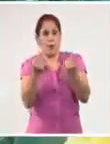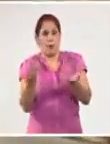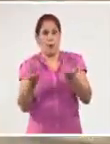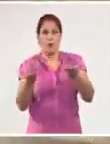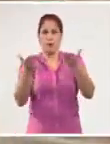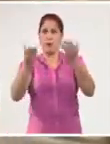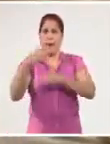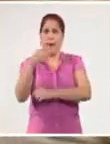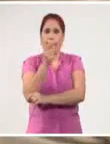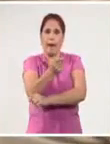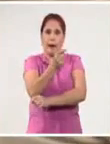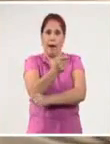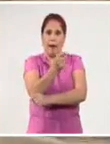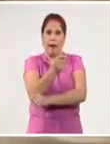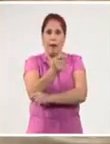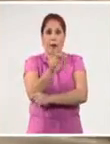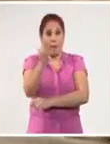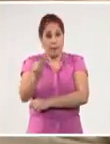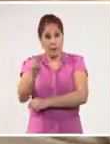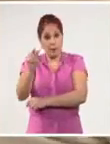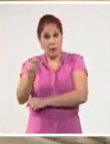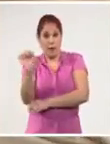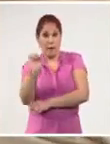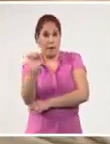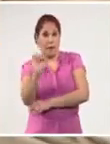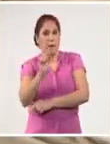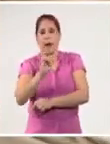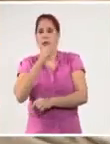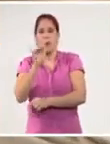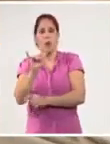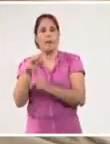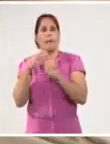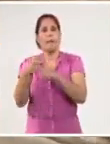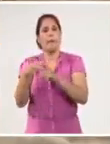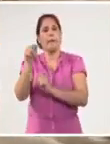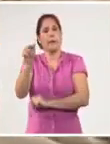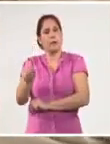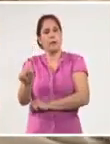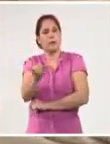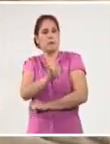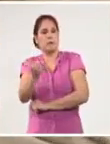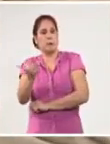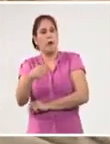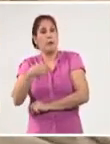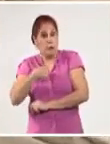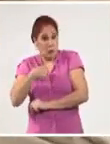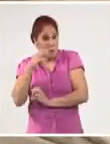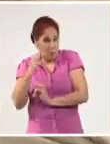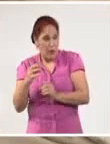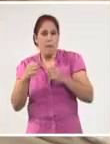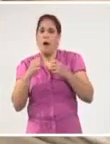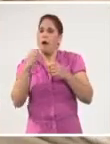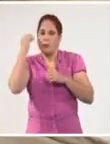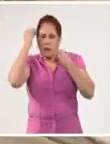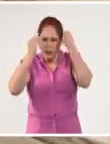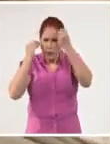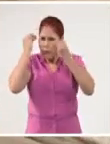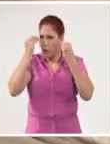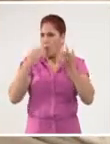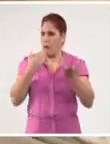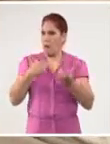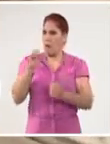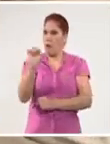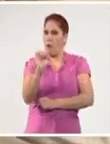país. El maquinista es como si fuera un mecánico, por lo menos que yo tengo. Se preocupa bastante,